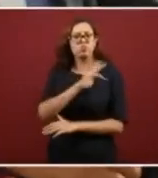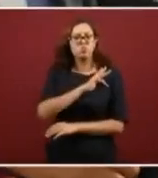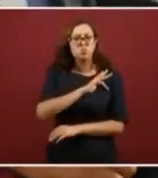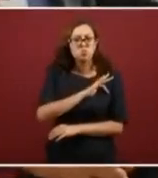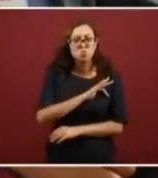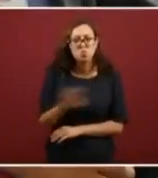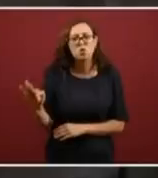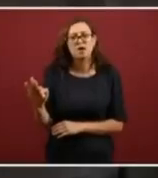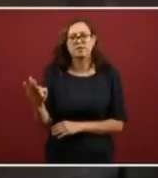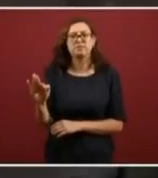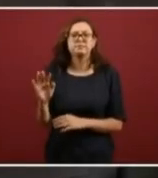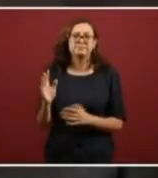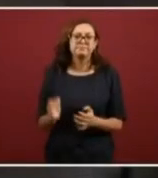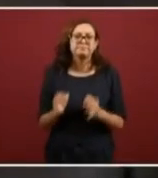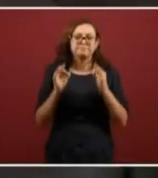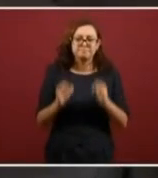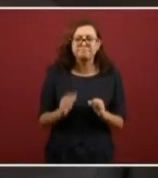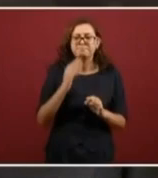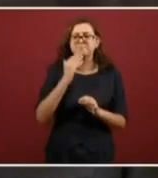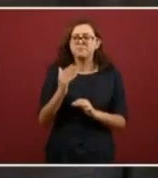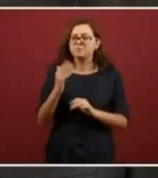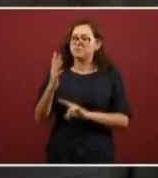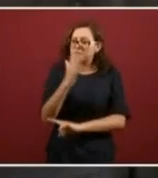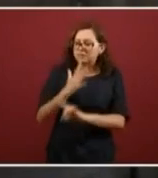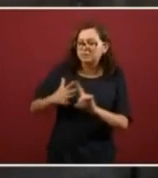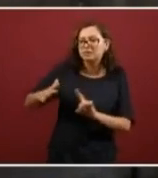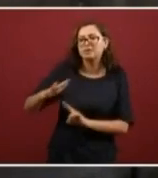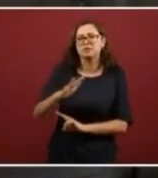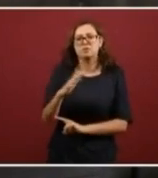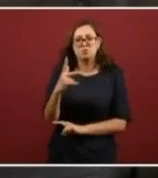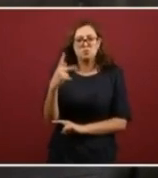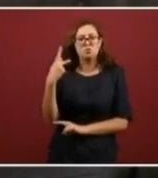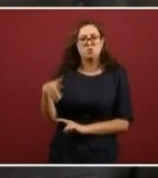apropiada al trópico, ya se está trabajando en eso,